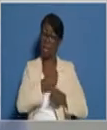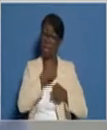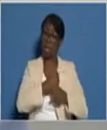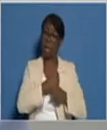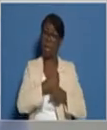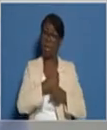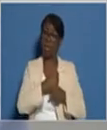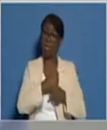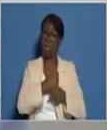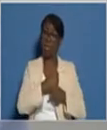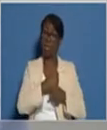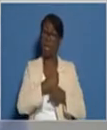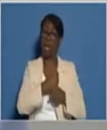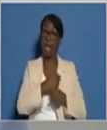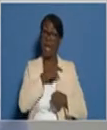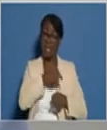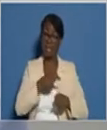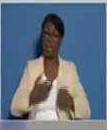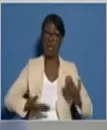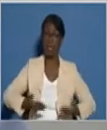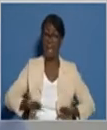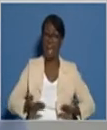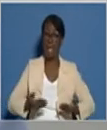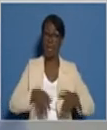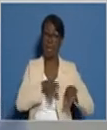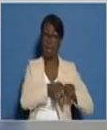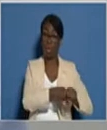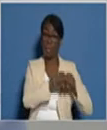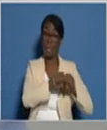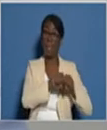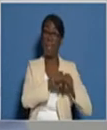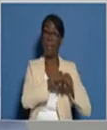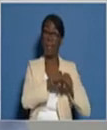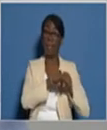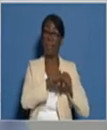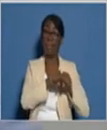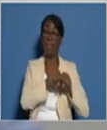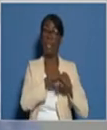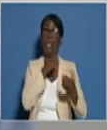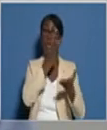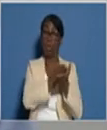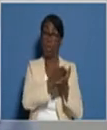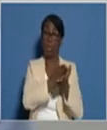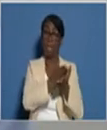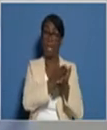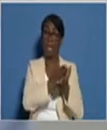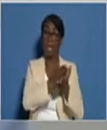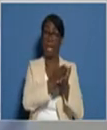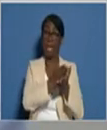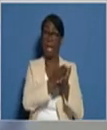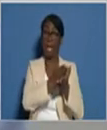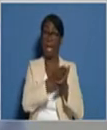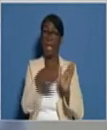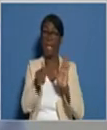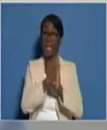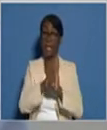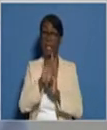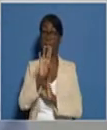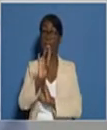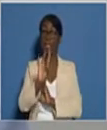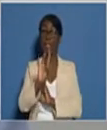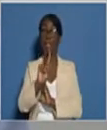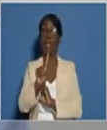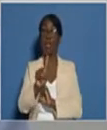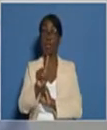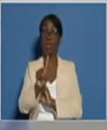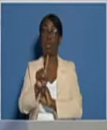así que los trabajadores suspendidos que cumplan con el procedimiento del Decreto 81